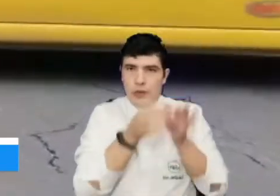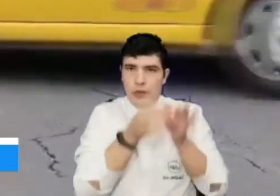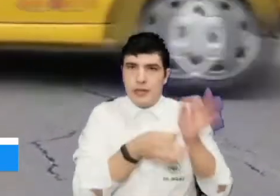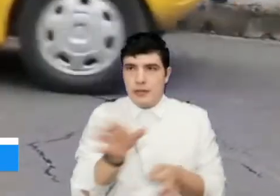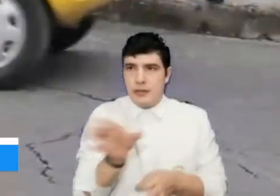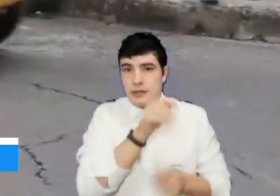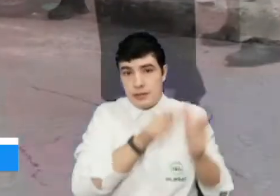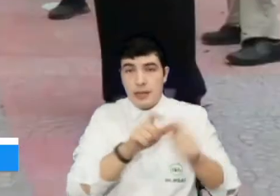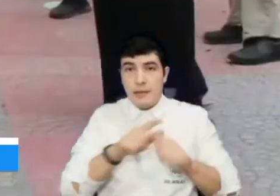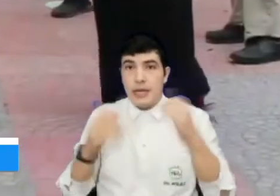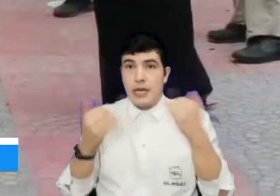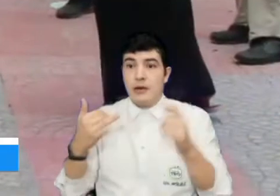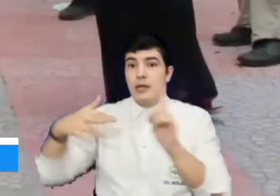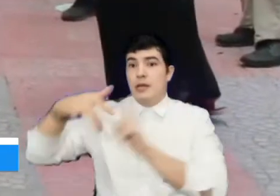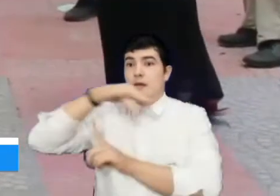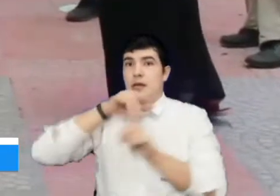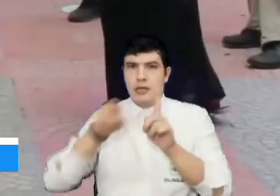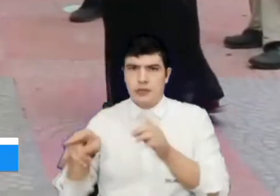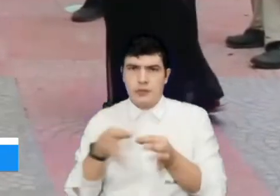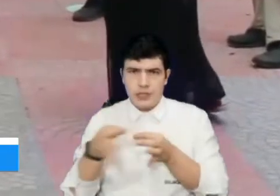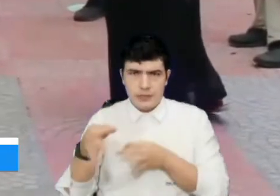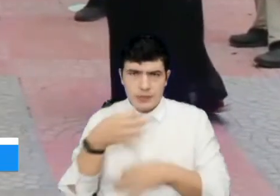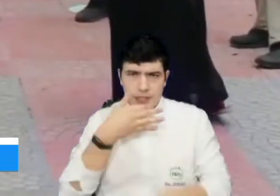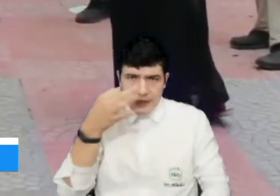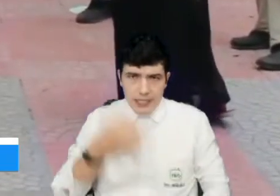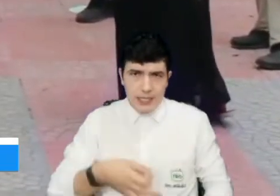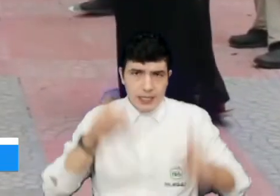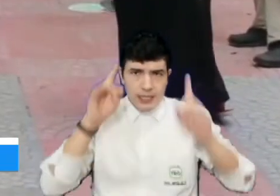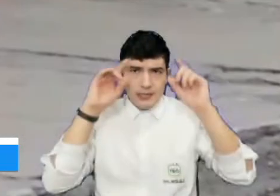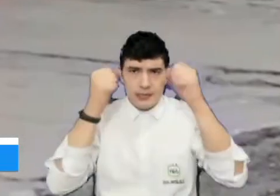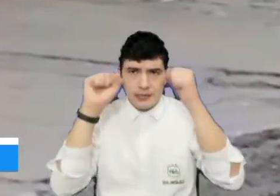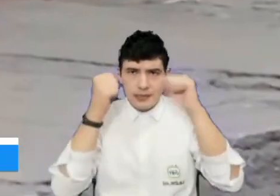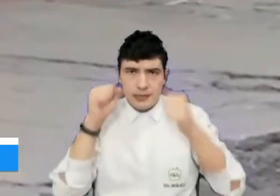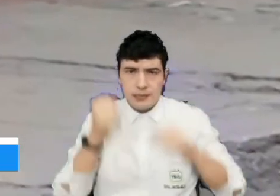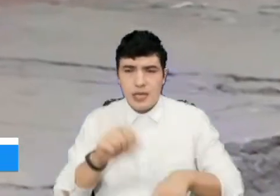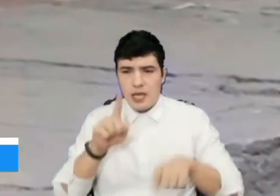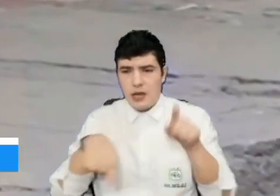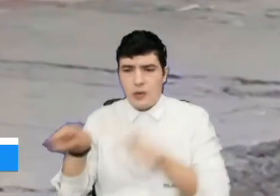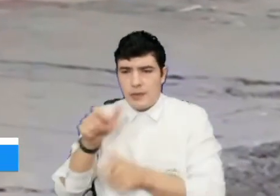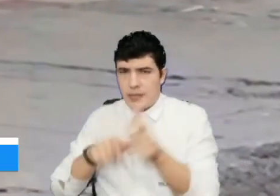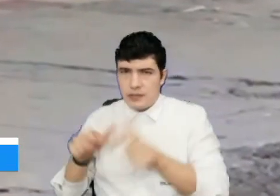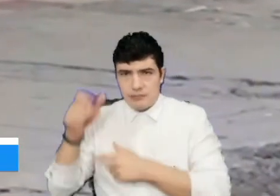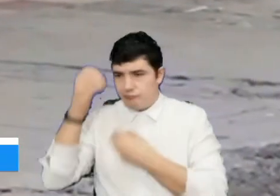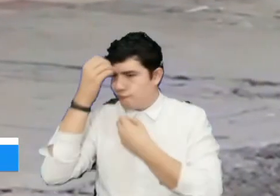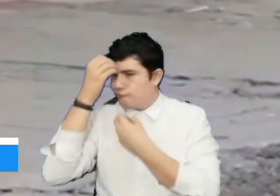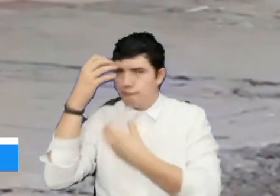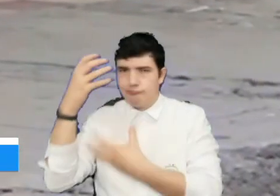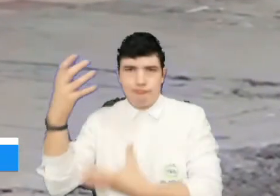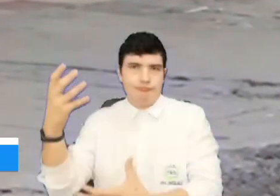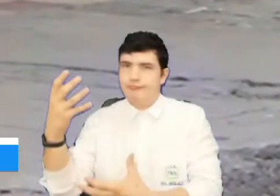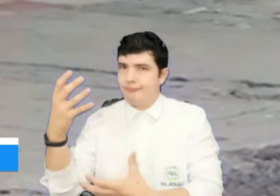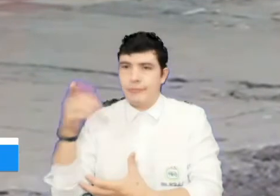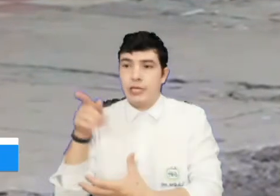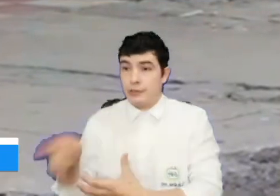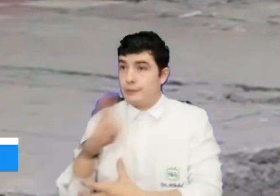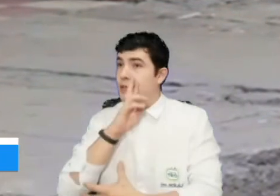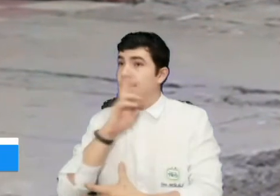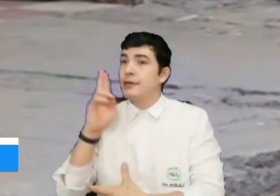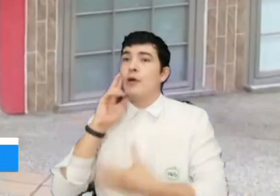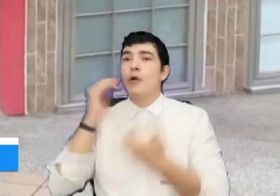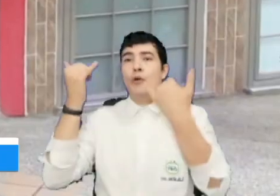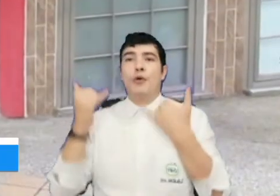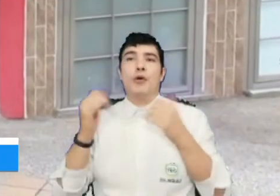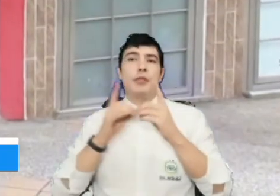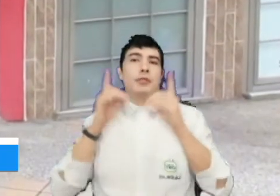en el municipio es realmente preocupante ante la desobediencia de algunos sectores, como el caso de este restaurante que hoy decidió brindar su